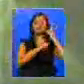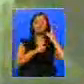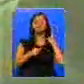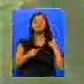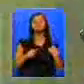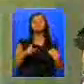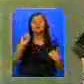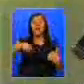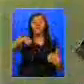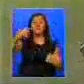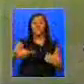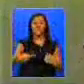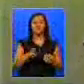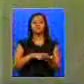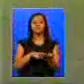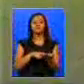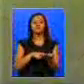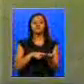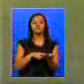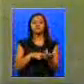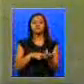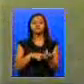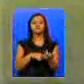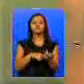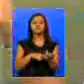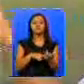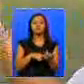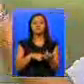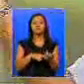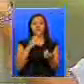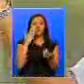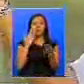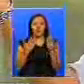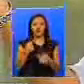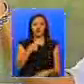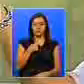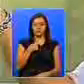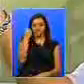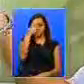La siguiente reunión, ¿no? Que sí, se parece a mí, por eso es guapa mi hermana,